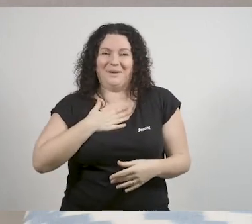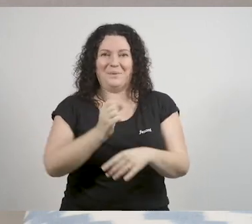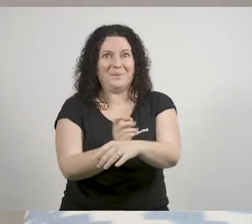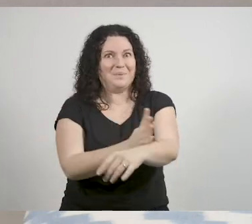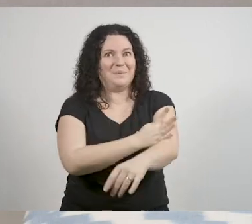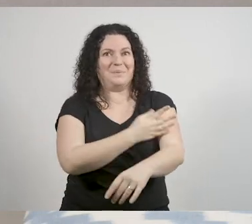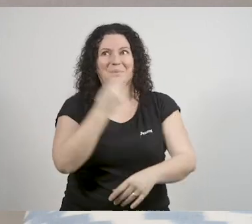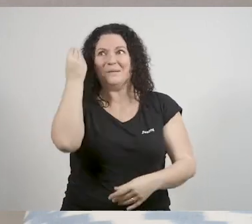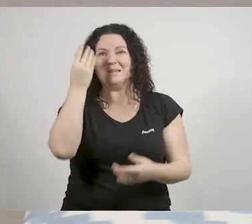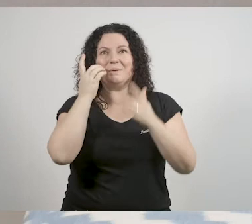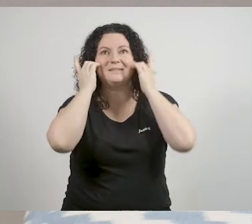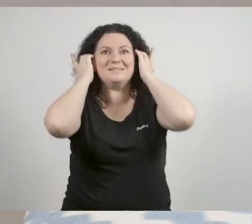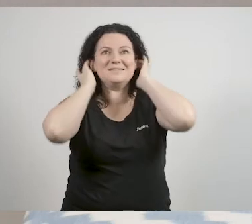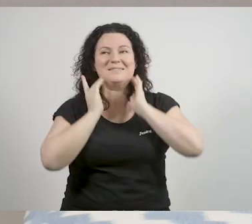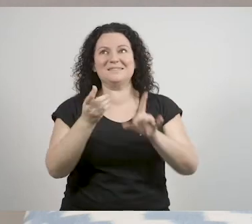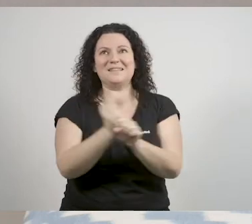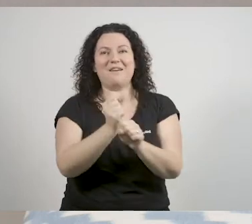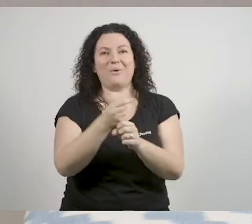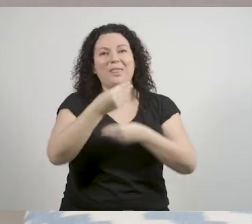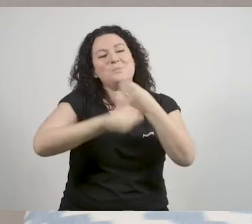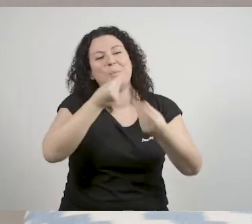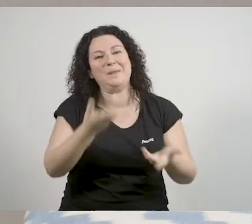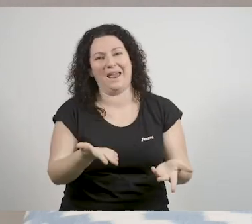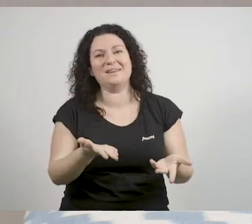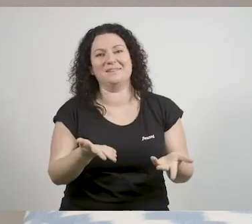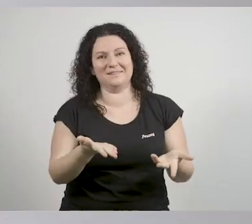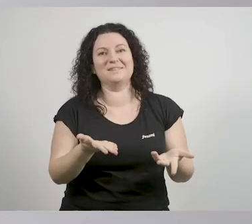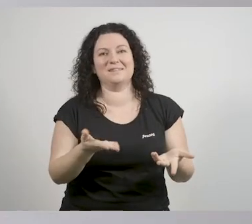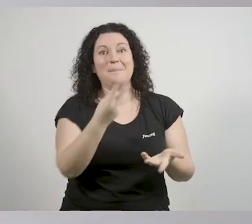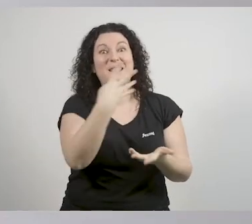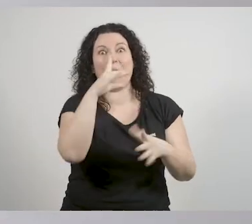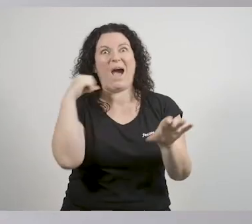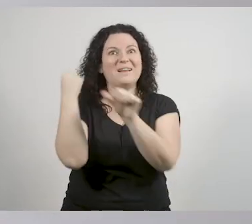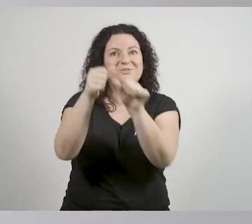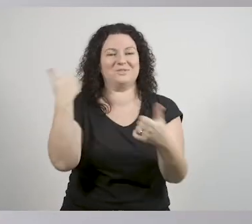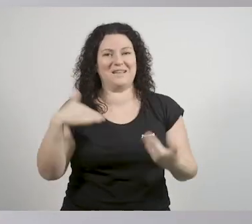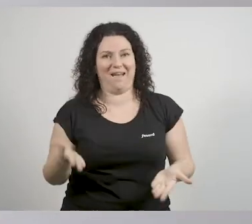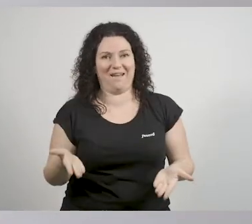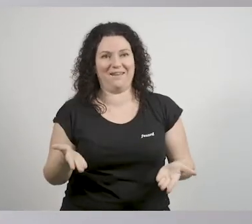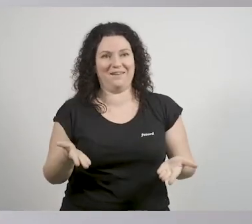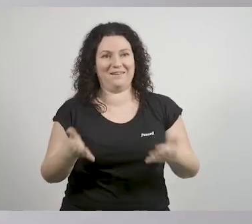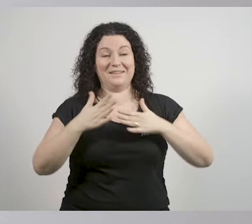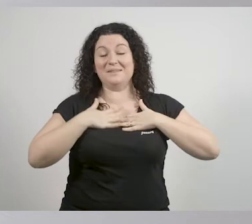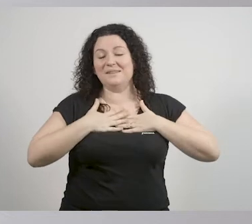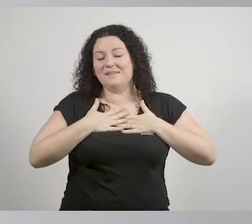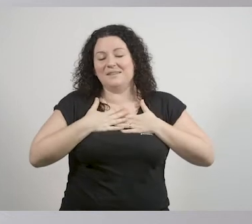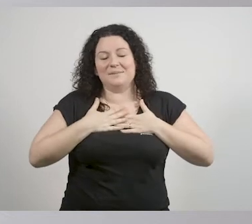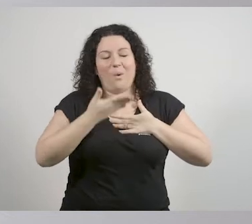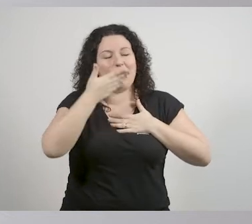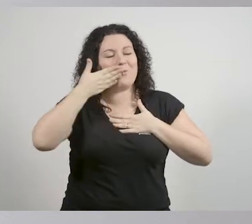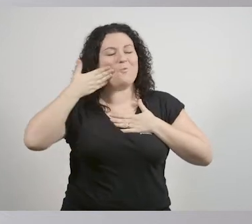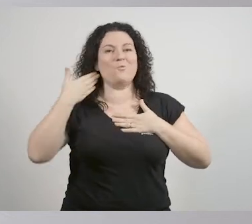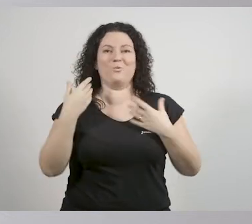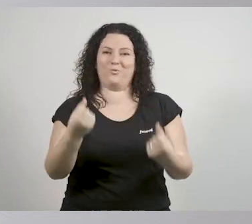25 años en los que creemos que lo estamos haciendo bien, y es que es lo